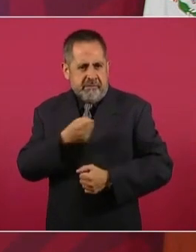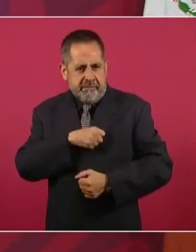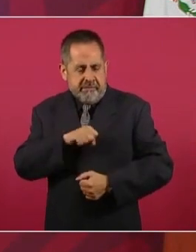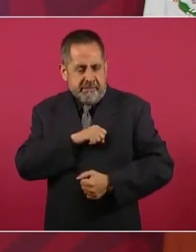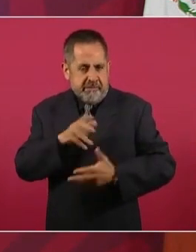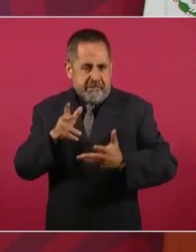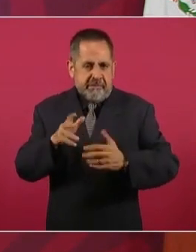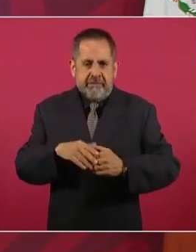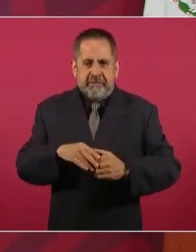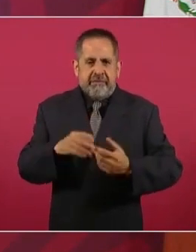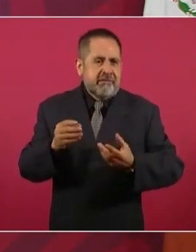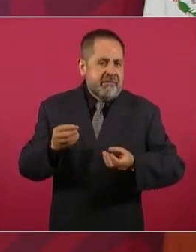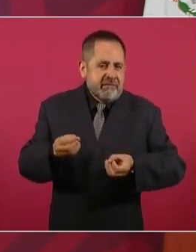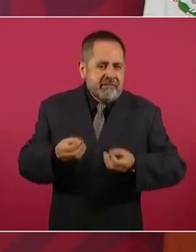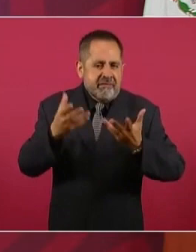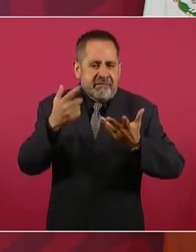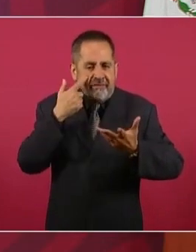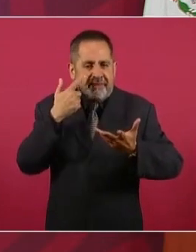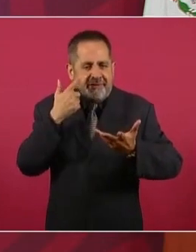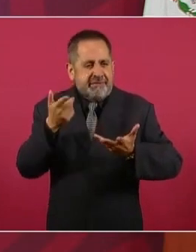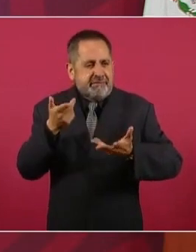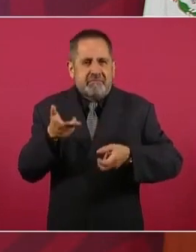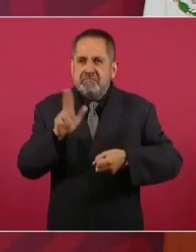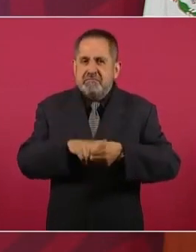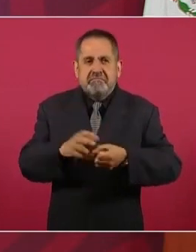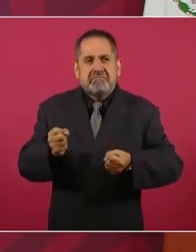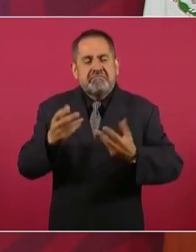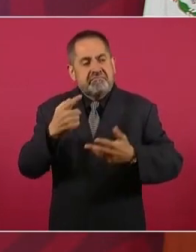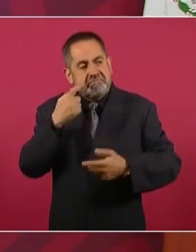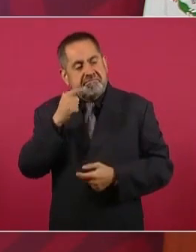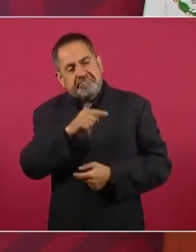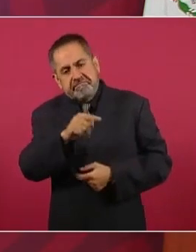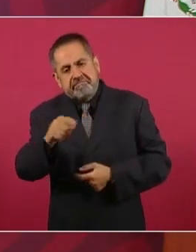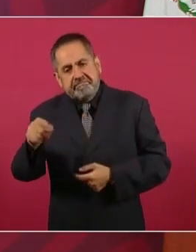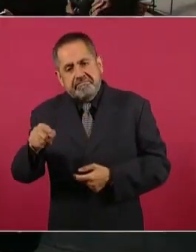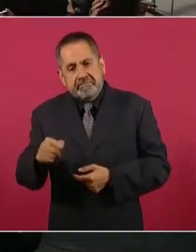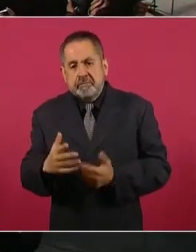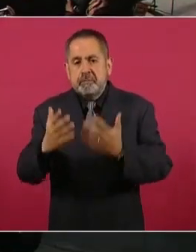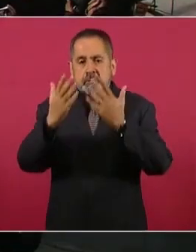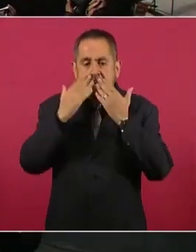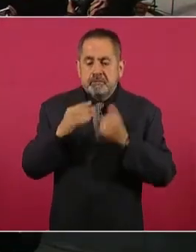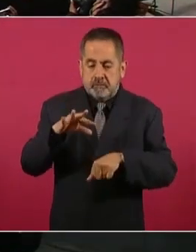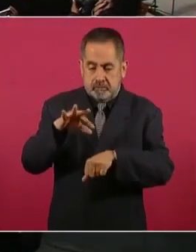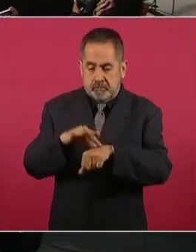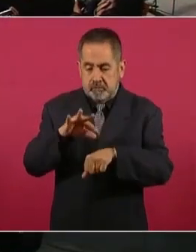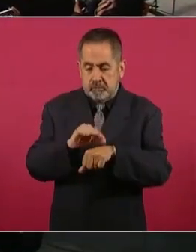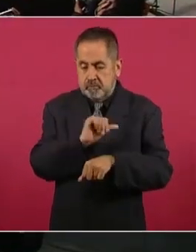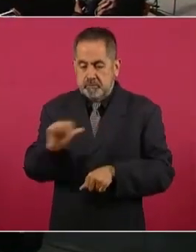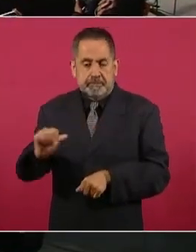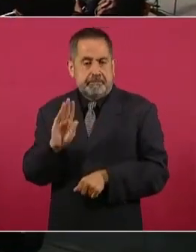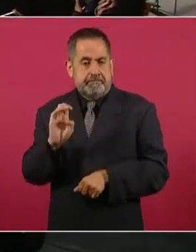Imagínense cuántos hospitales sin pediatras.